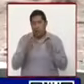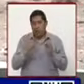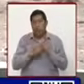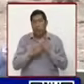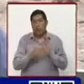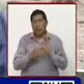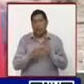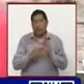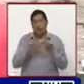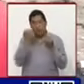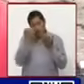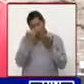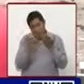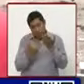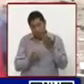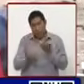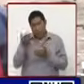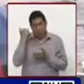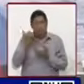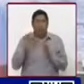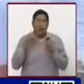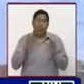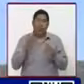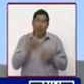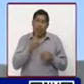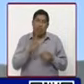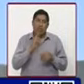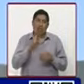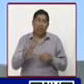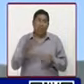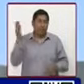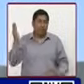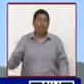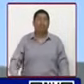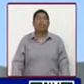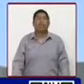habíamos mostrado en un diseño tridimensional, pero que ahora ya es real.